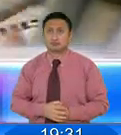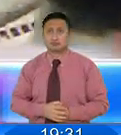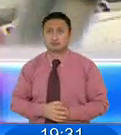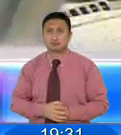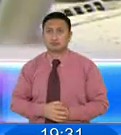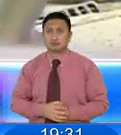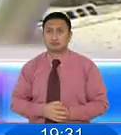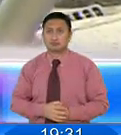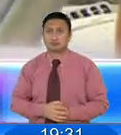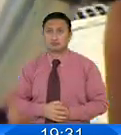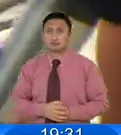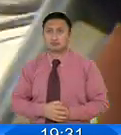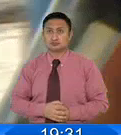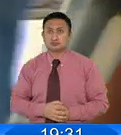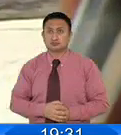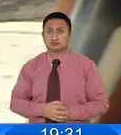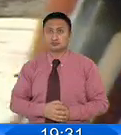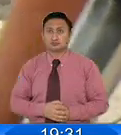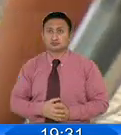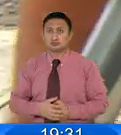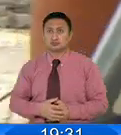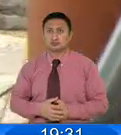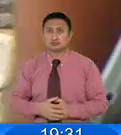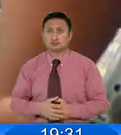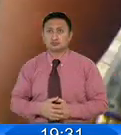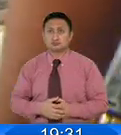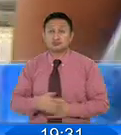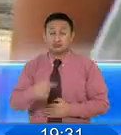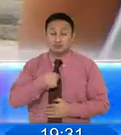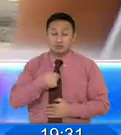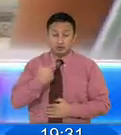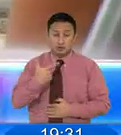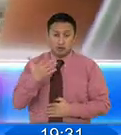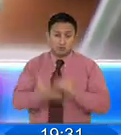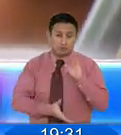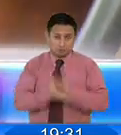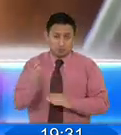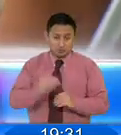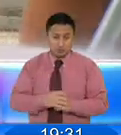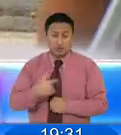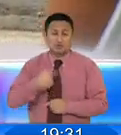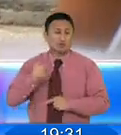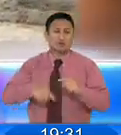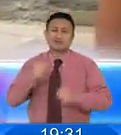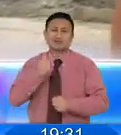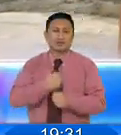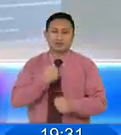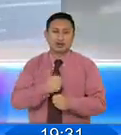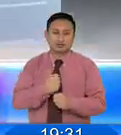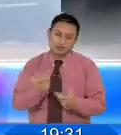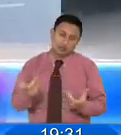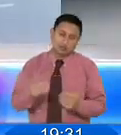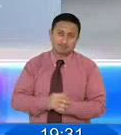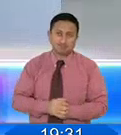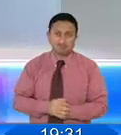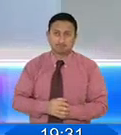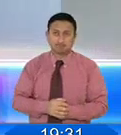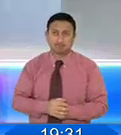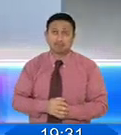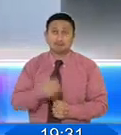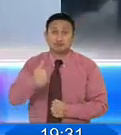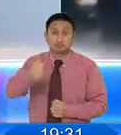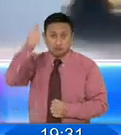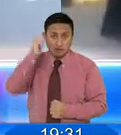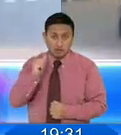detalle era porque ya nosotros ya no veníamos en retirada, ya no veníamos a guardar porque así mismo no nos dejan trabajar los municipales. Ahora ellos nos vienen atrás de